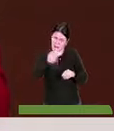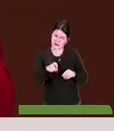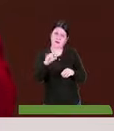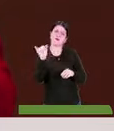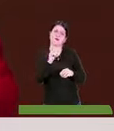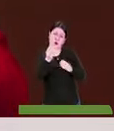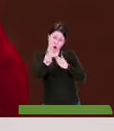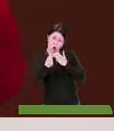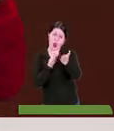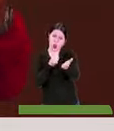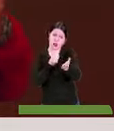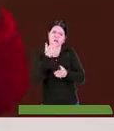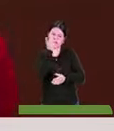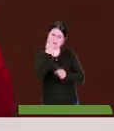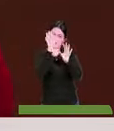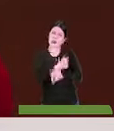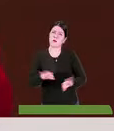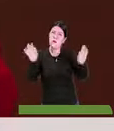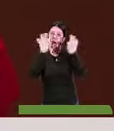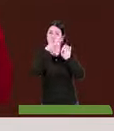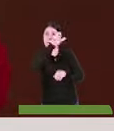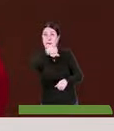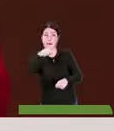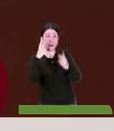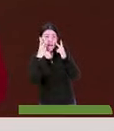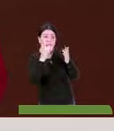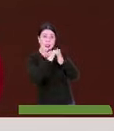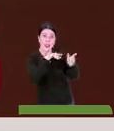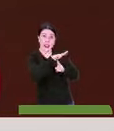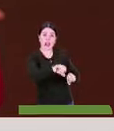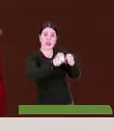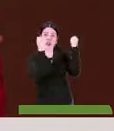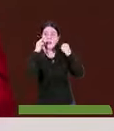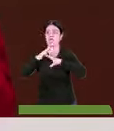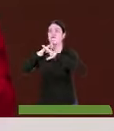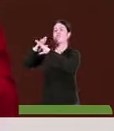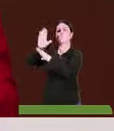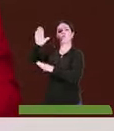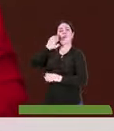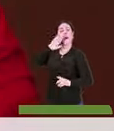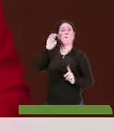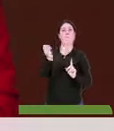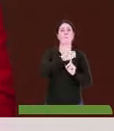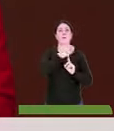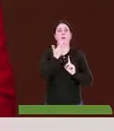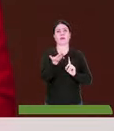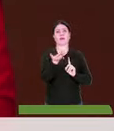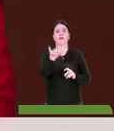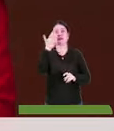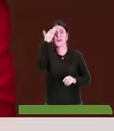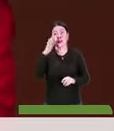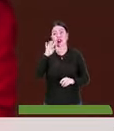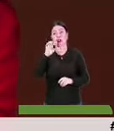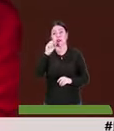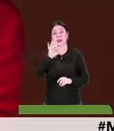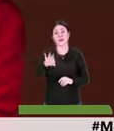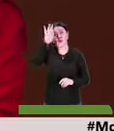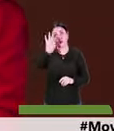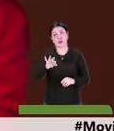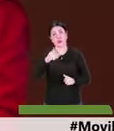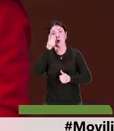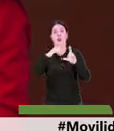ayúdennos a que esas personas que le hacen daño al sistema, protéjanlo, porque es para ustedes. Casi el 90% de las personas que se mueven en nuestro sistema son